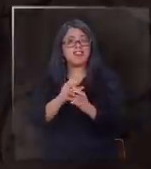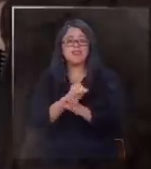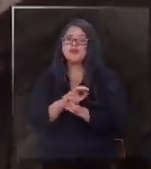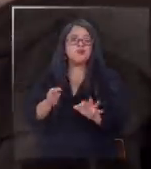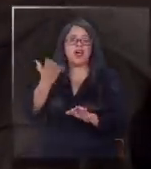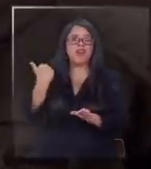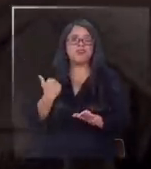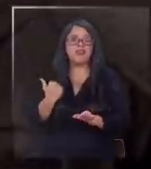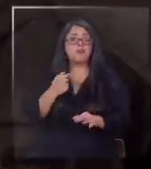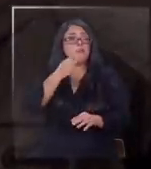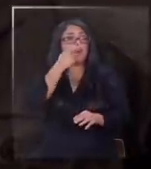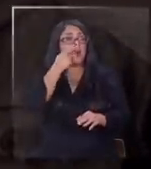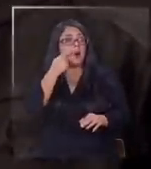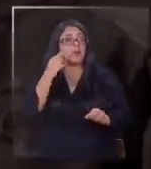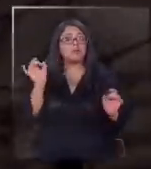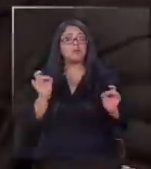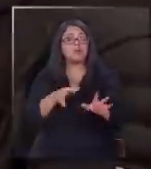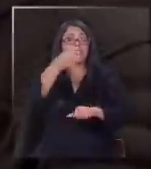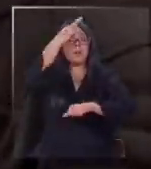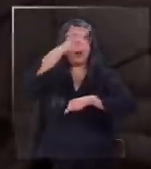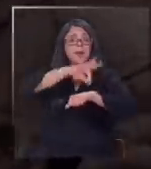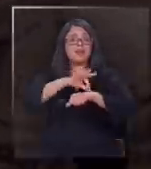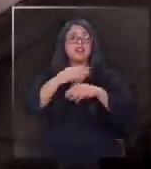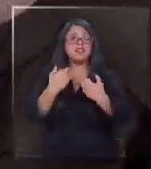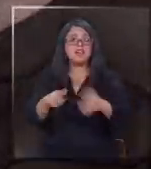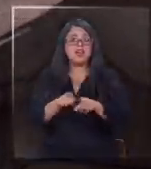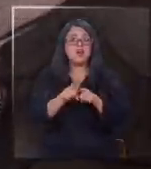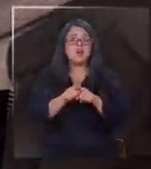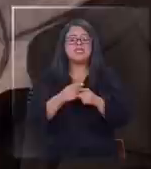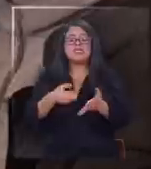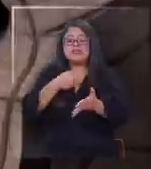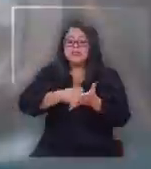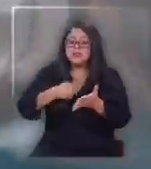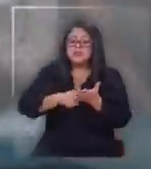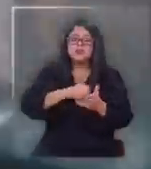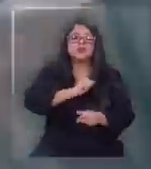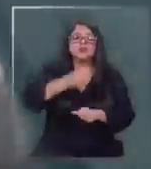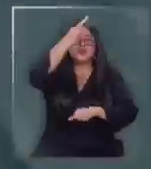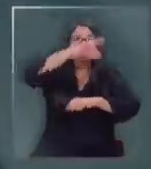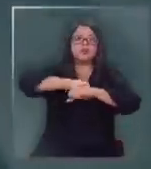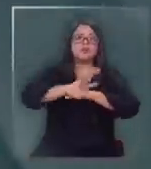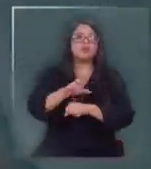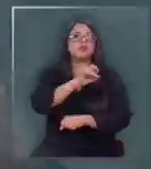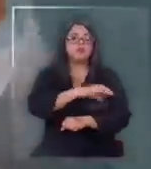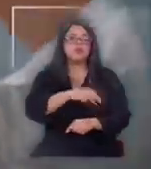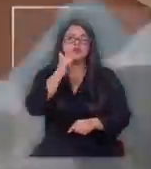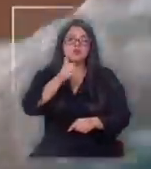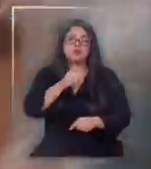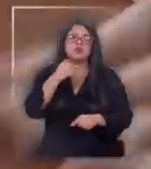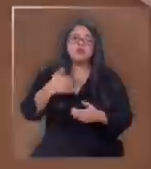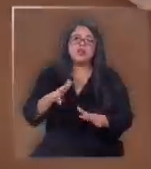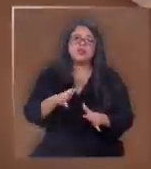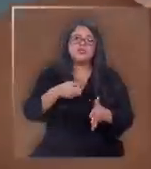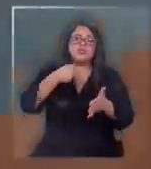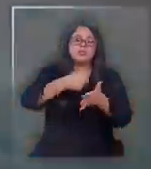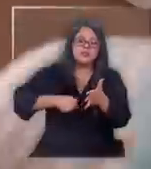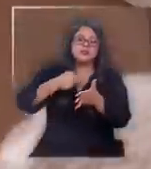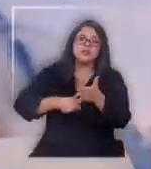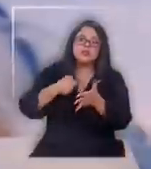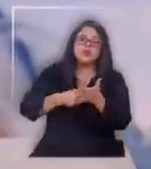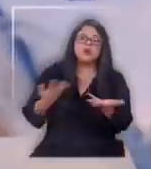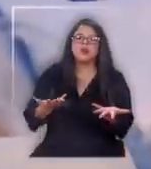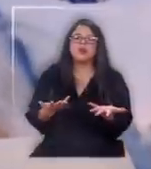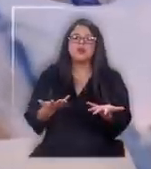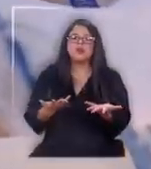Quien habla es probablemente el médico que más ha lidiado con el coronavirus en Chile. Todos los días pelea cara a cara con este